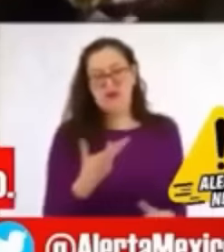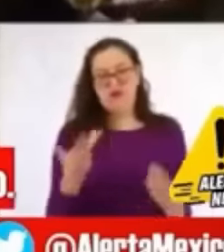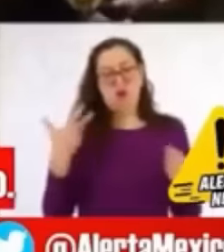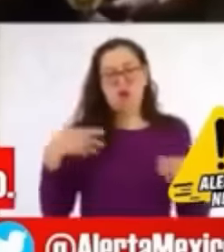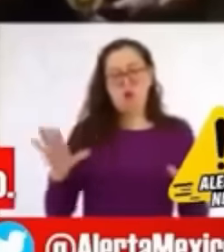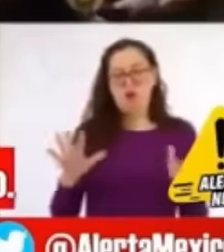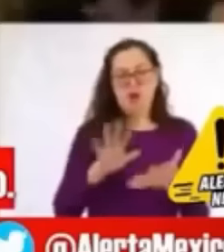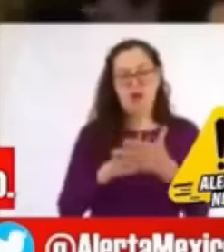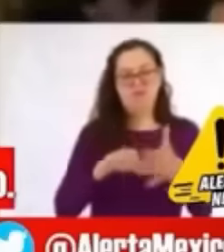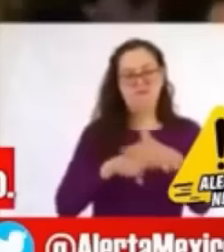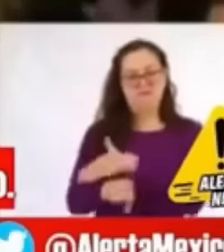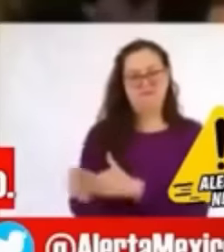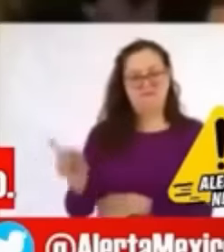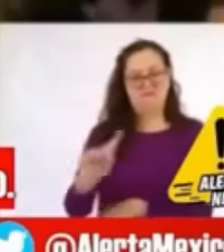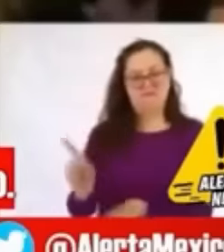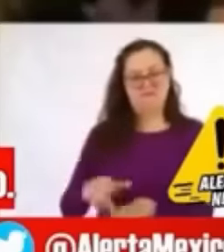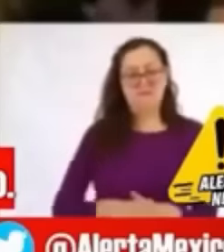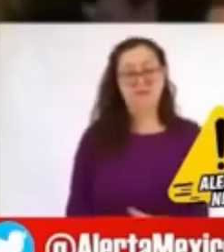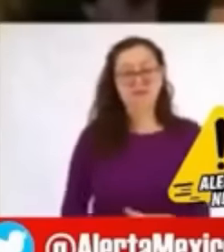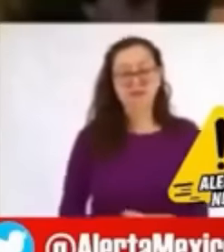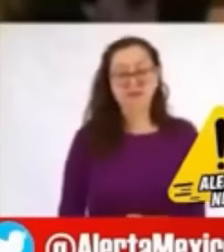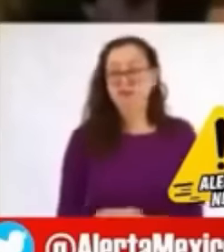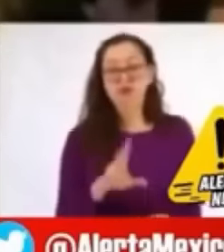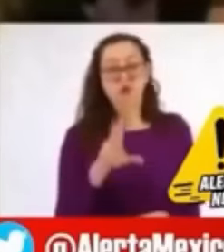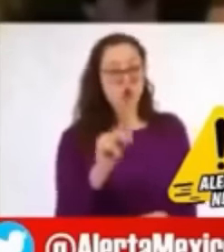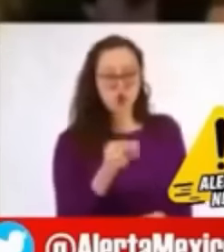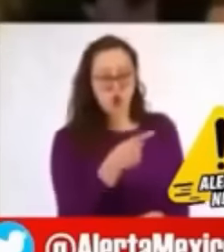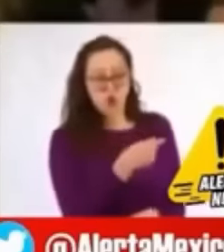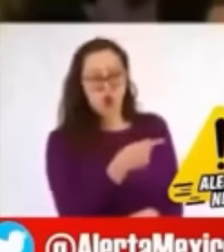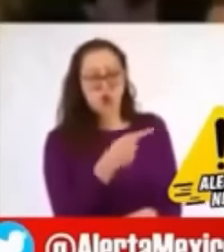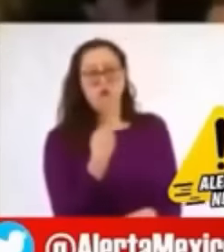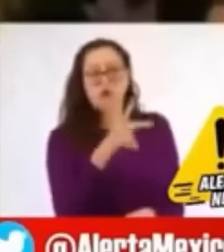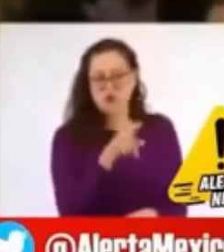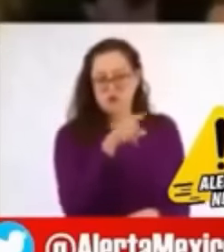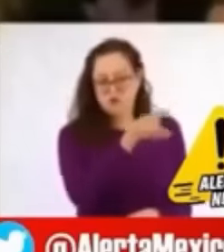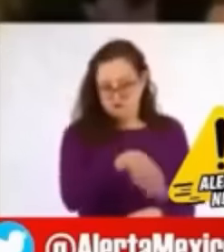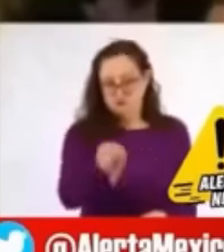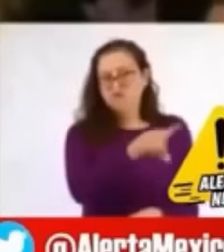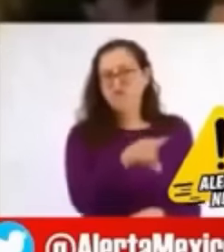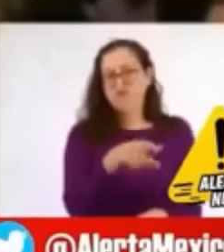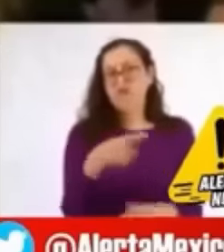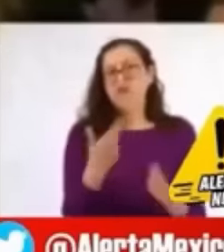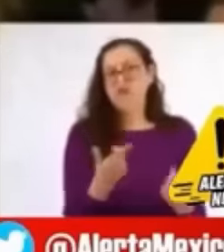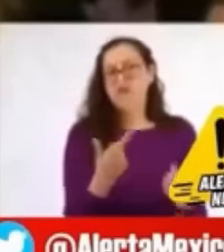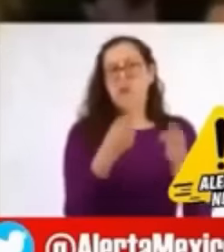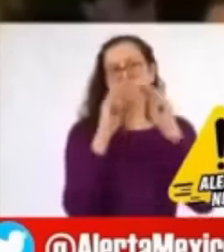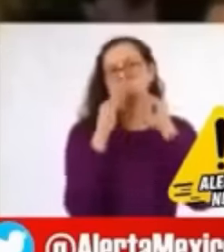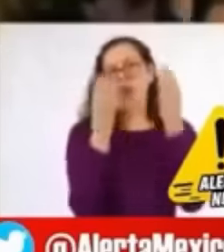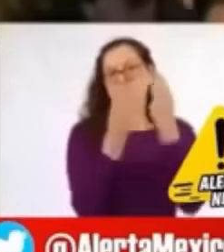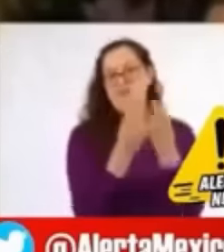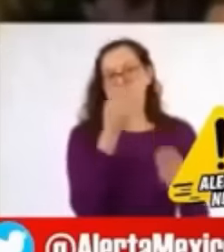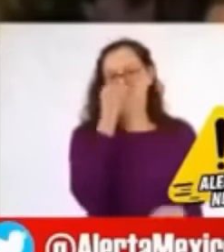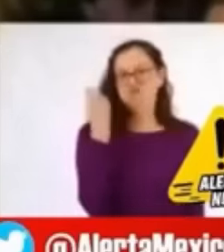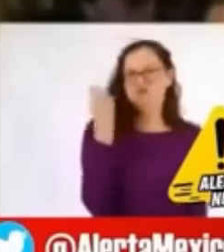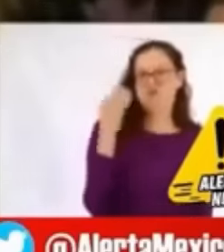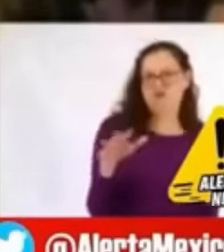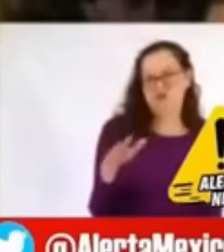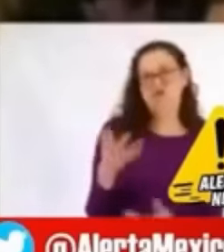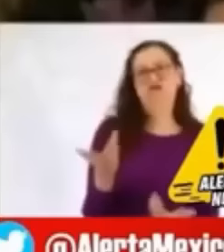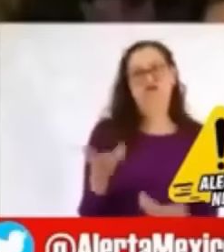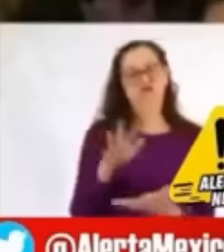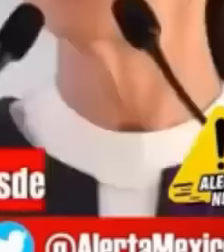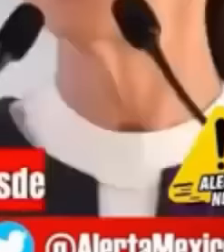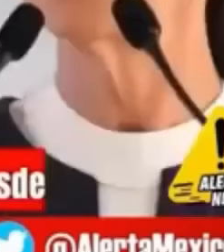sino de Jorge Romero y de todo su equipo. Les armaron varias carpetas para ellos protegerse y meter a